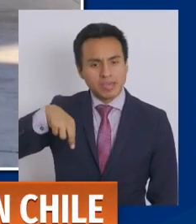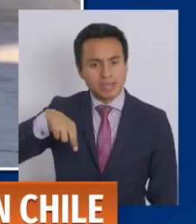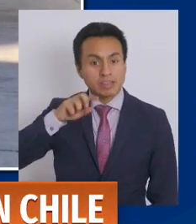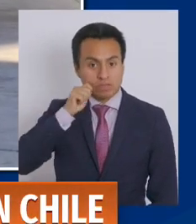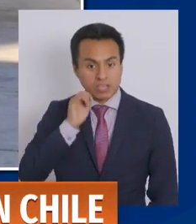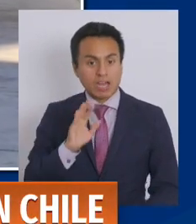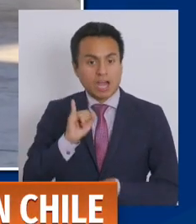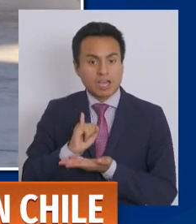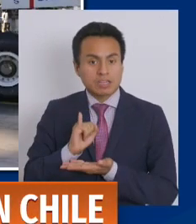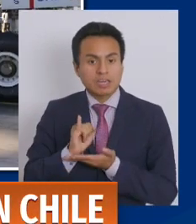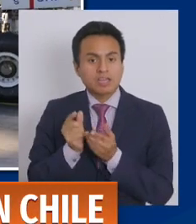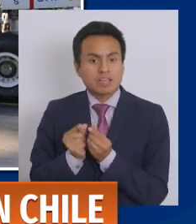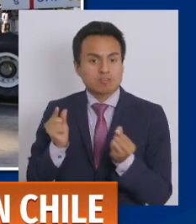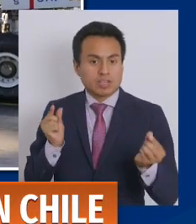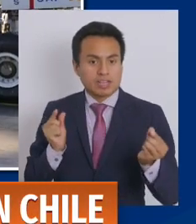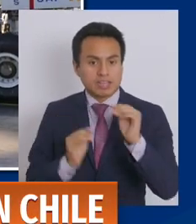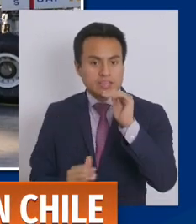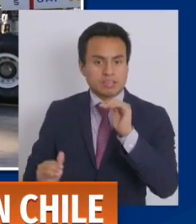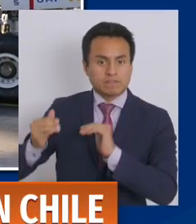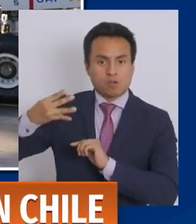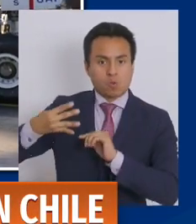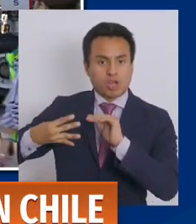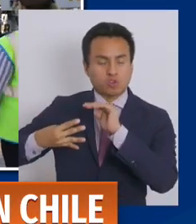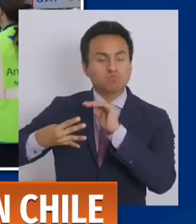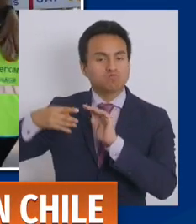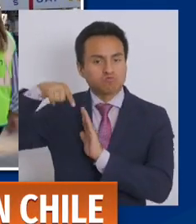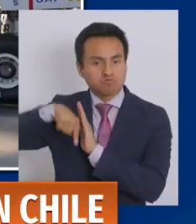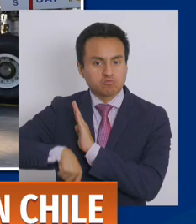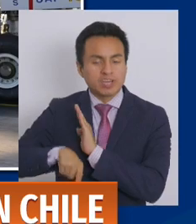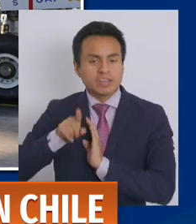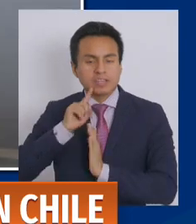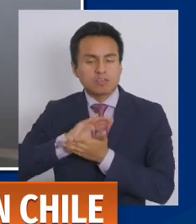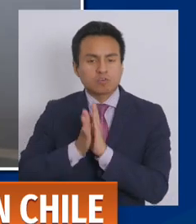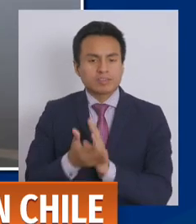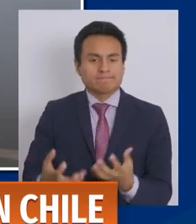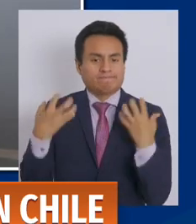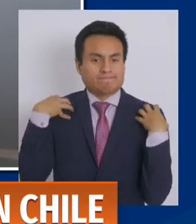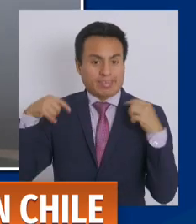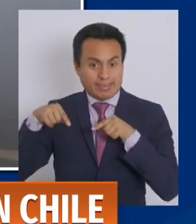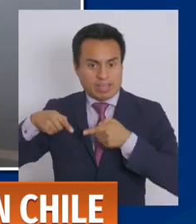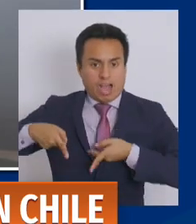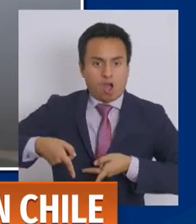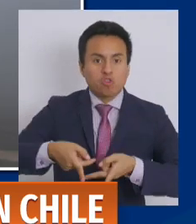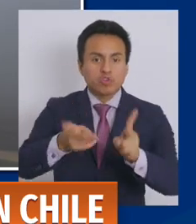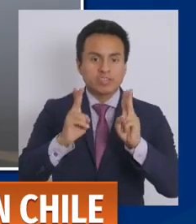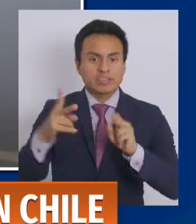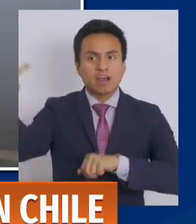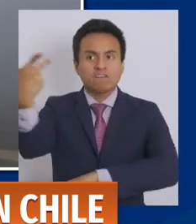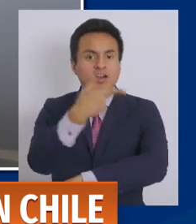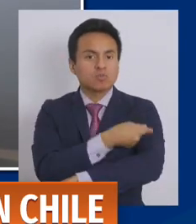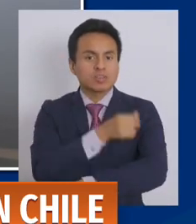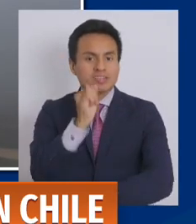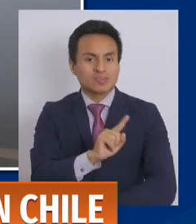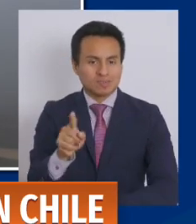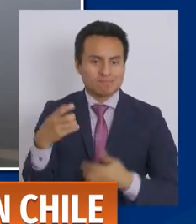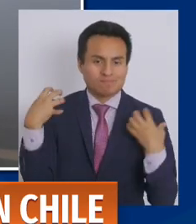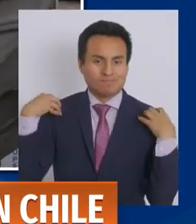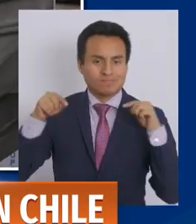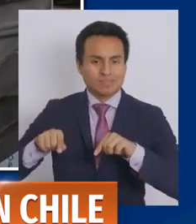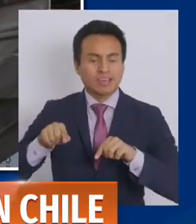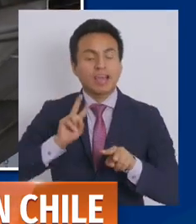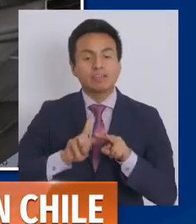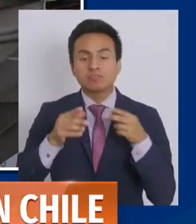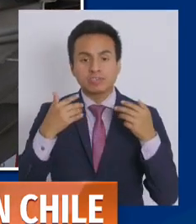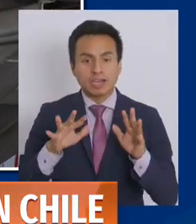nuestra agencia nacional de nivel 4, que tiene entonces todas las atribuciones para autorizar el uso de esta vacuna y lo ha hecho